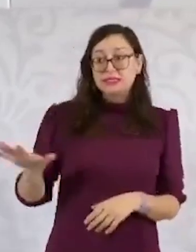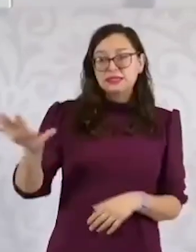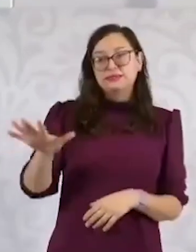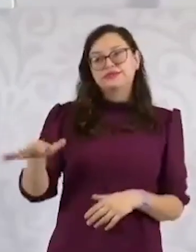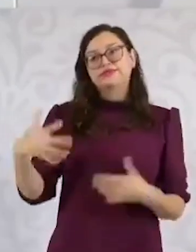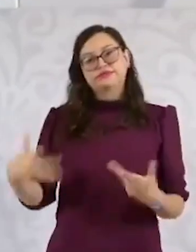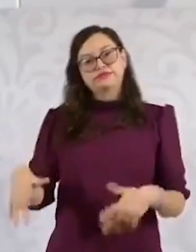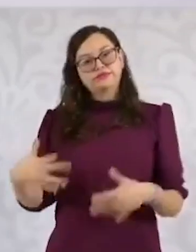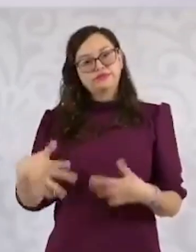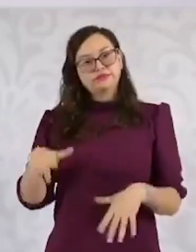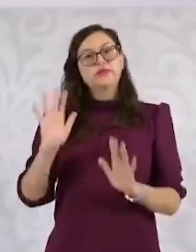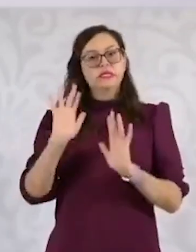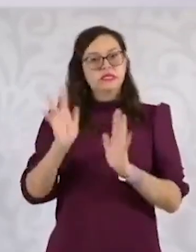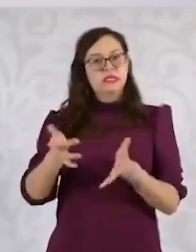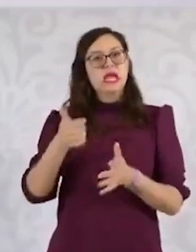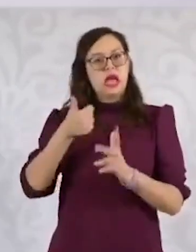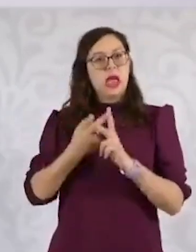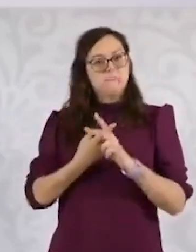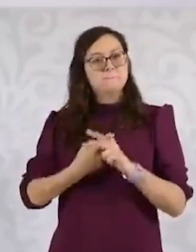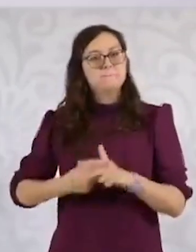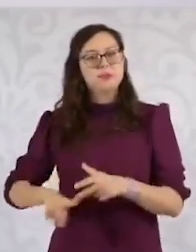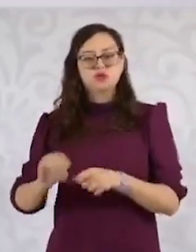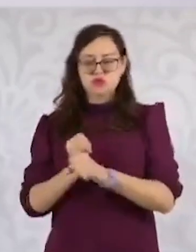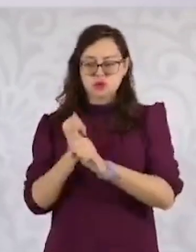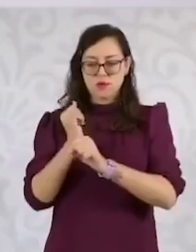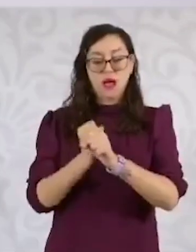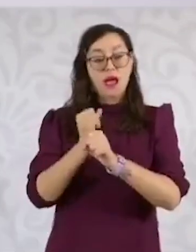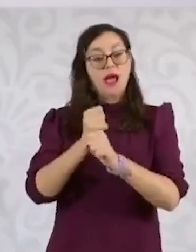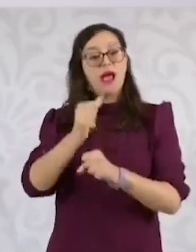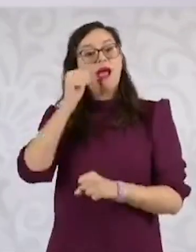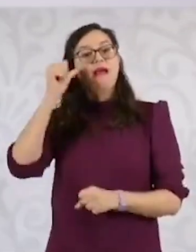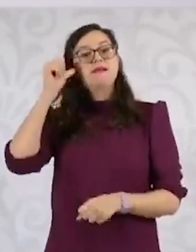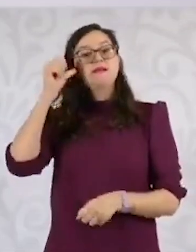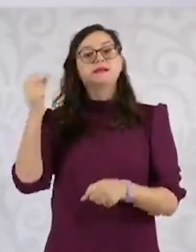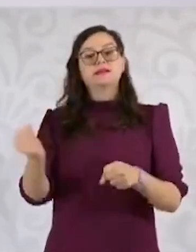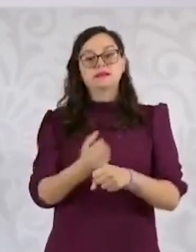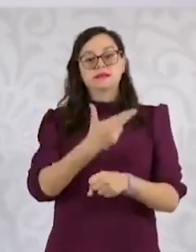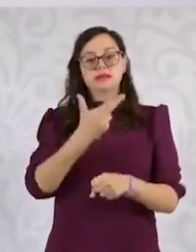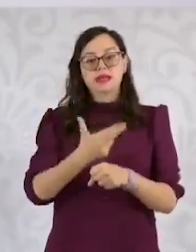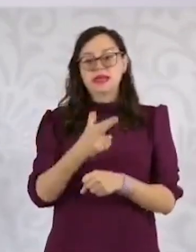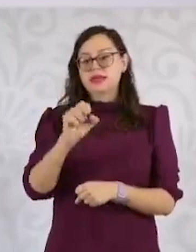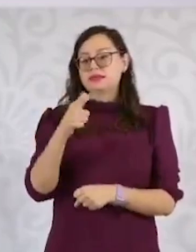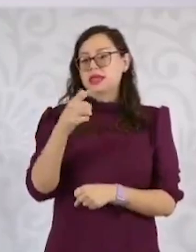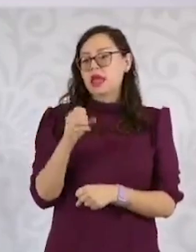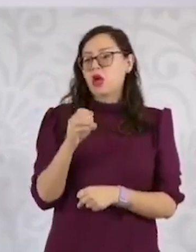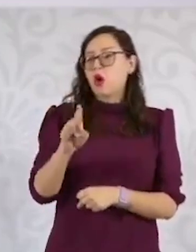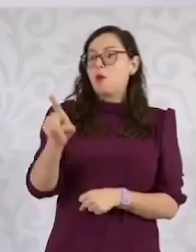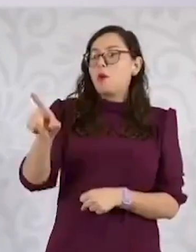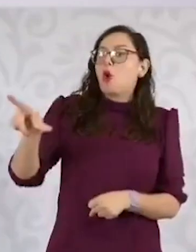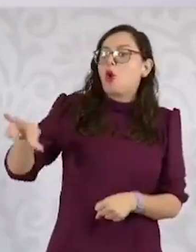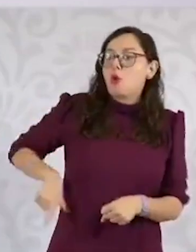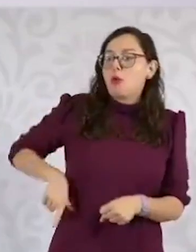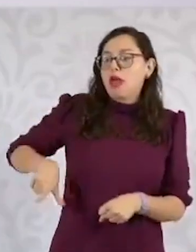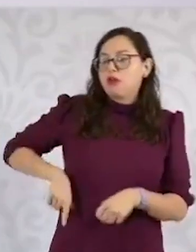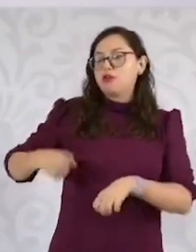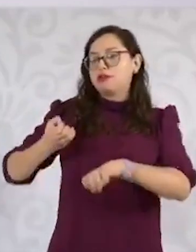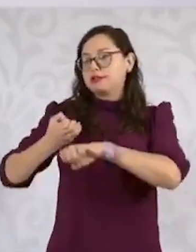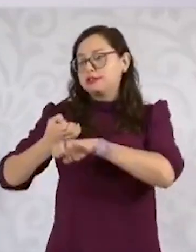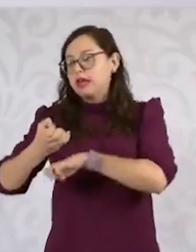estuvo en comunicación tanto con el gobierno estatal como con la diócesis y